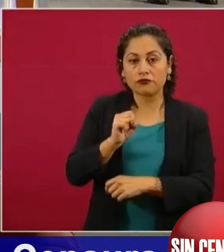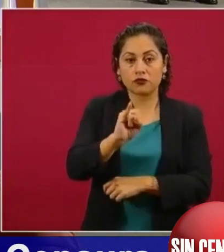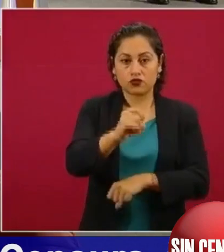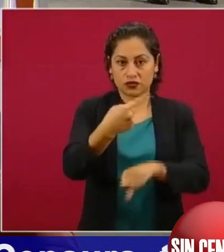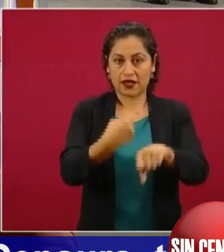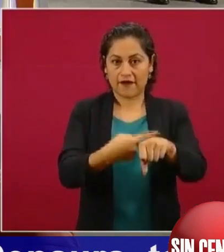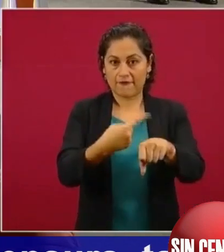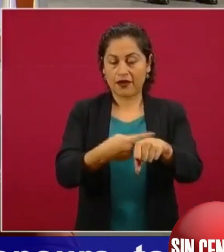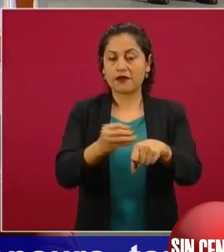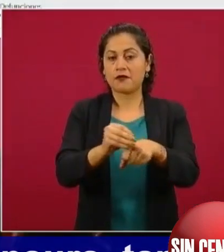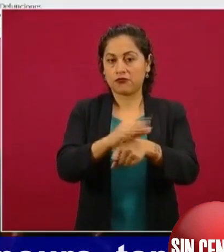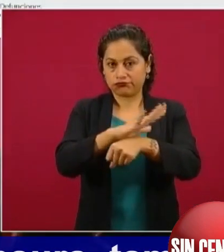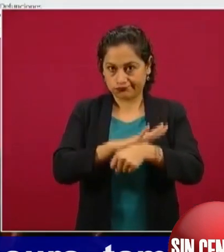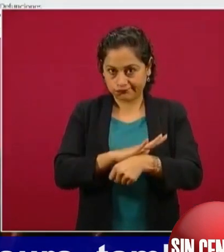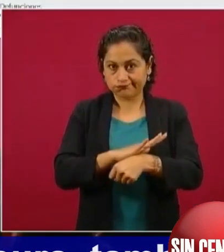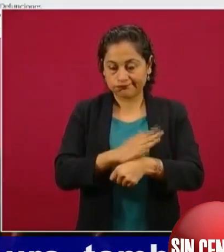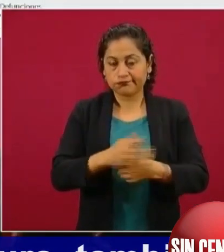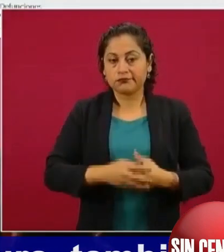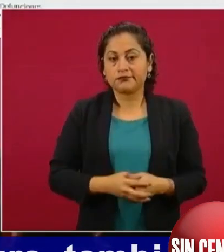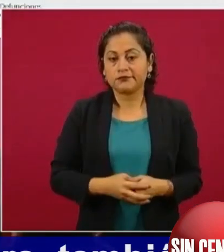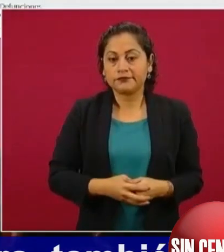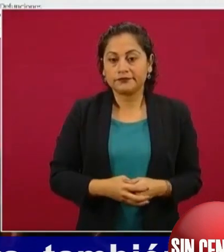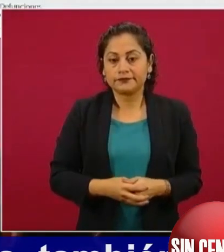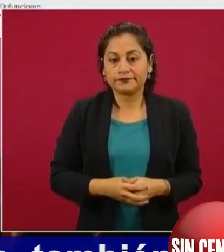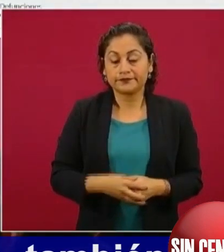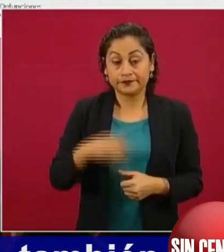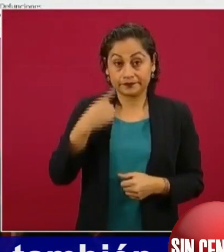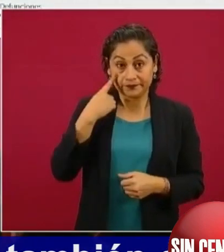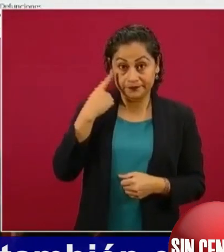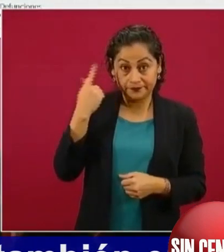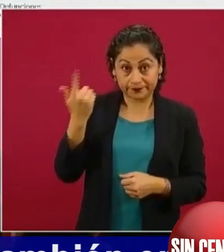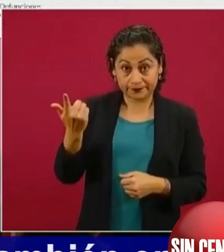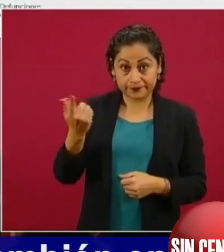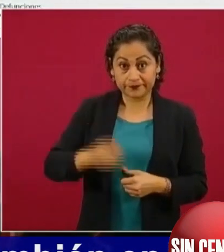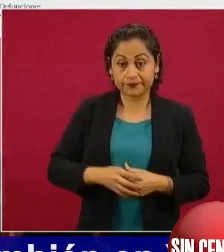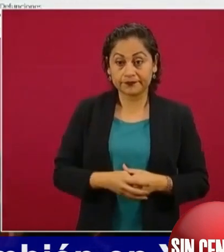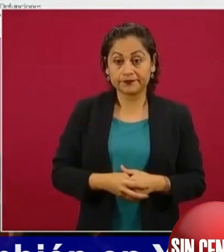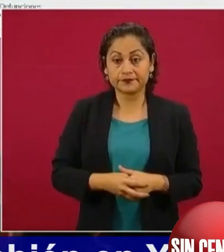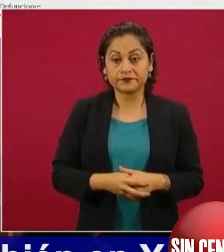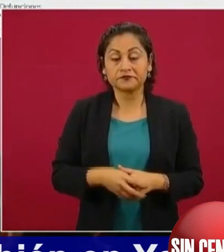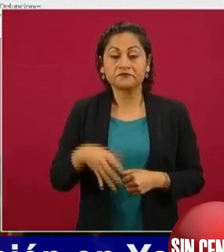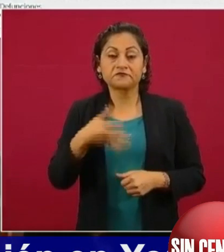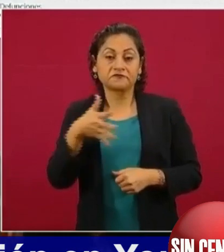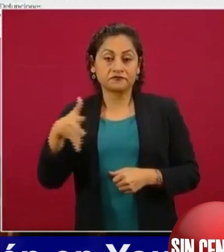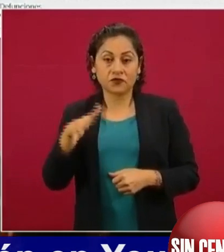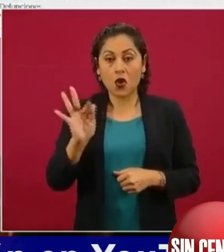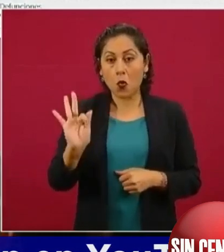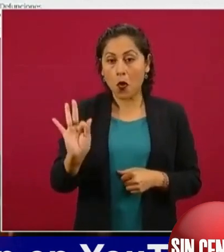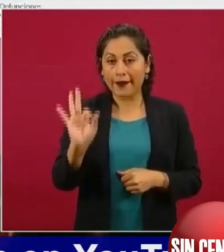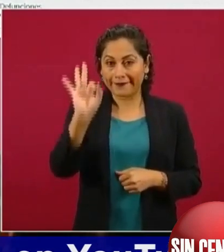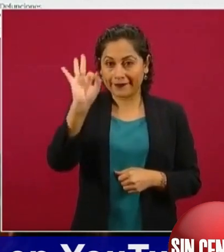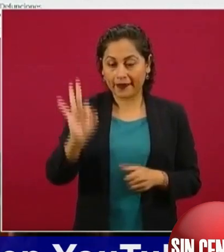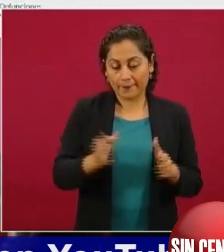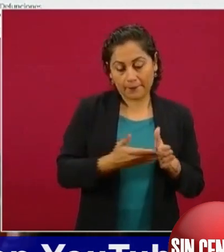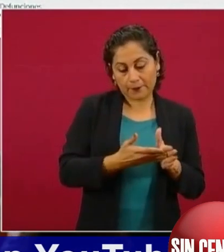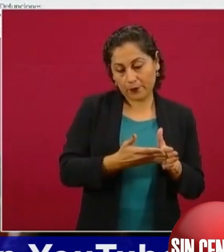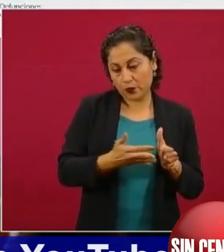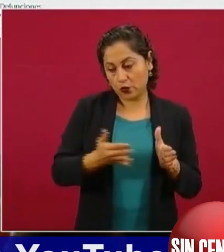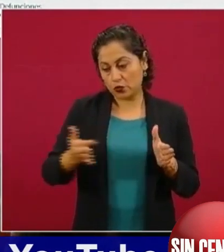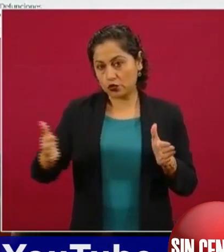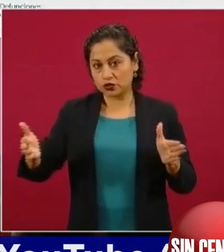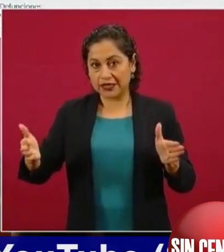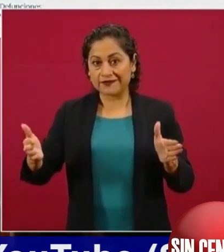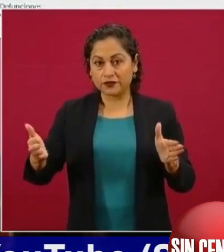virus SARS-CoV-2 que causa COVID. Lo vemos aquí, hemos estado alrededor de 40% en todo este trayecto desde la